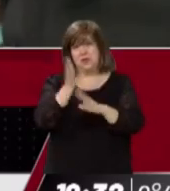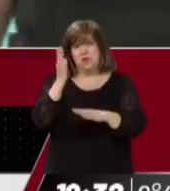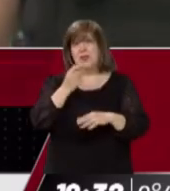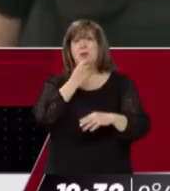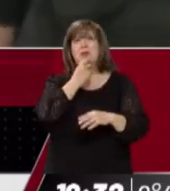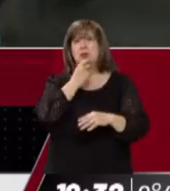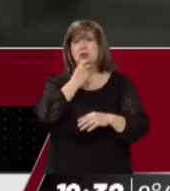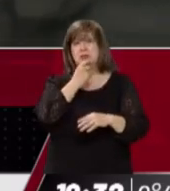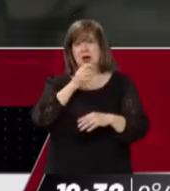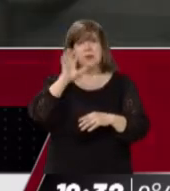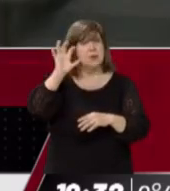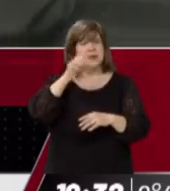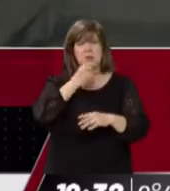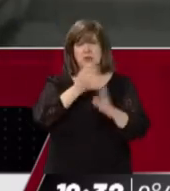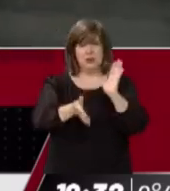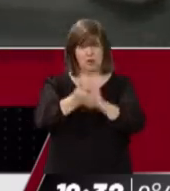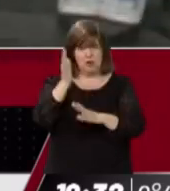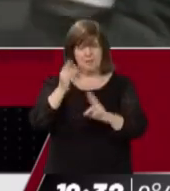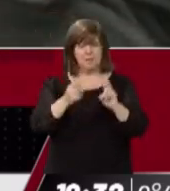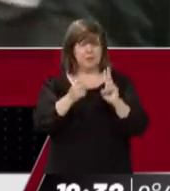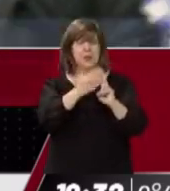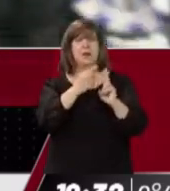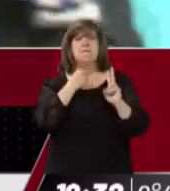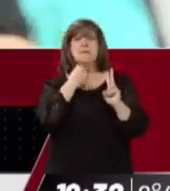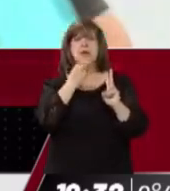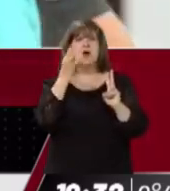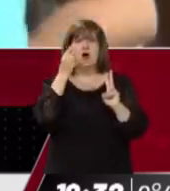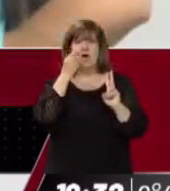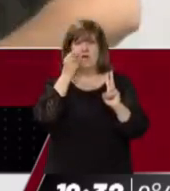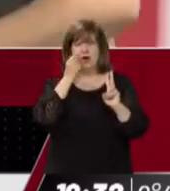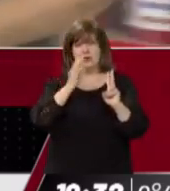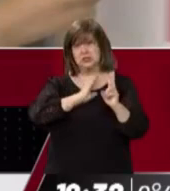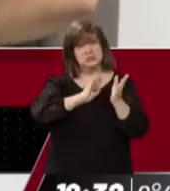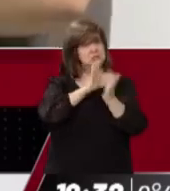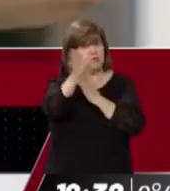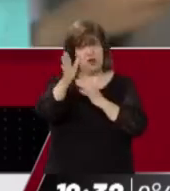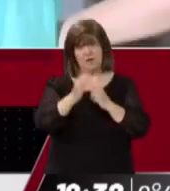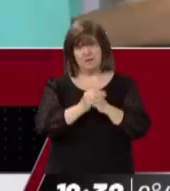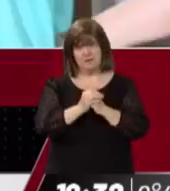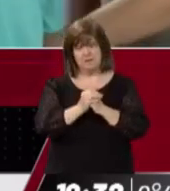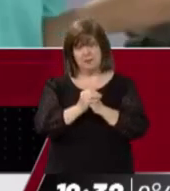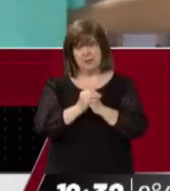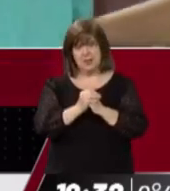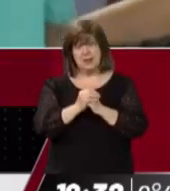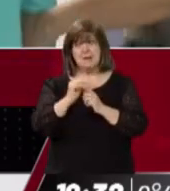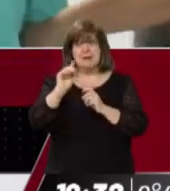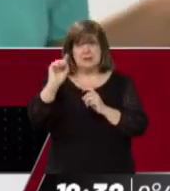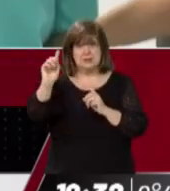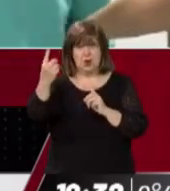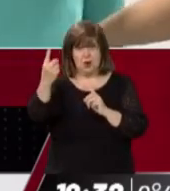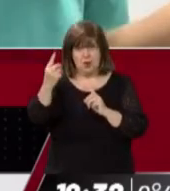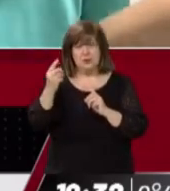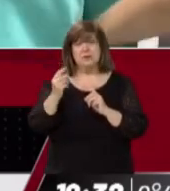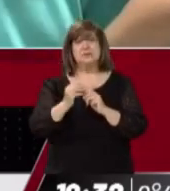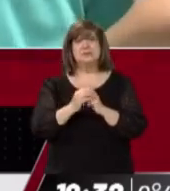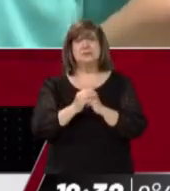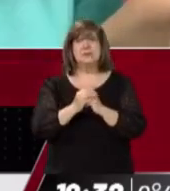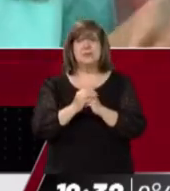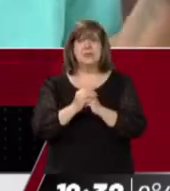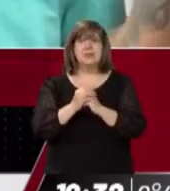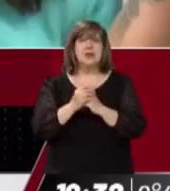un poco de idea claro y mi hijo tomó el mismo camino de aislarse irse por qué tiene que ser así